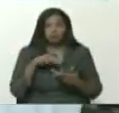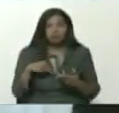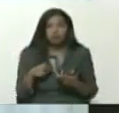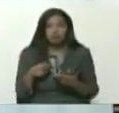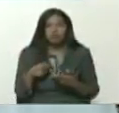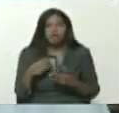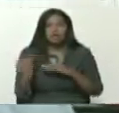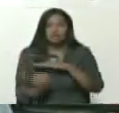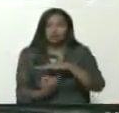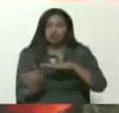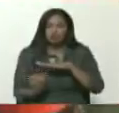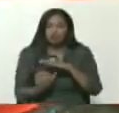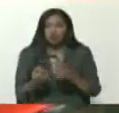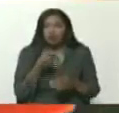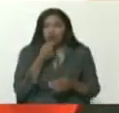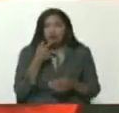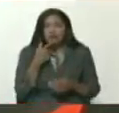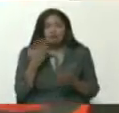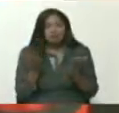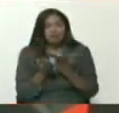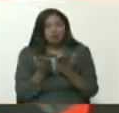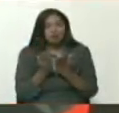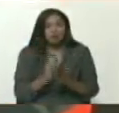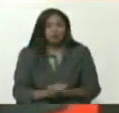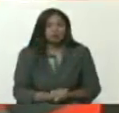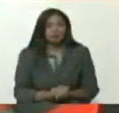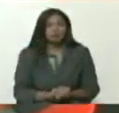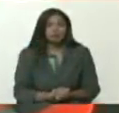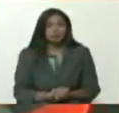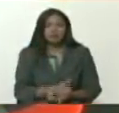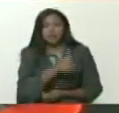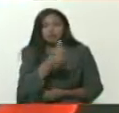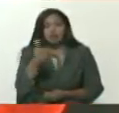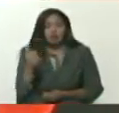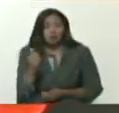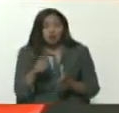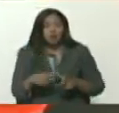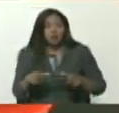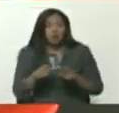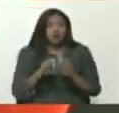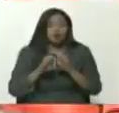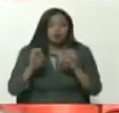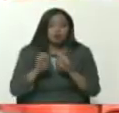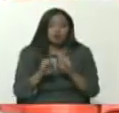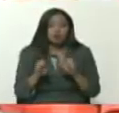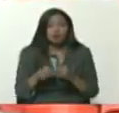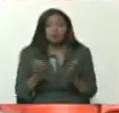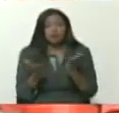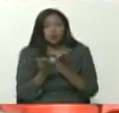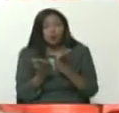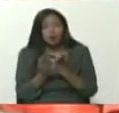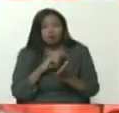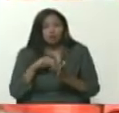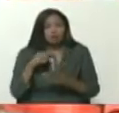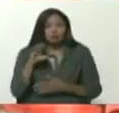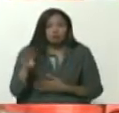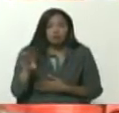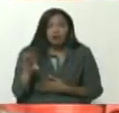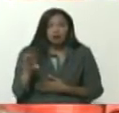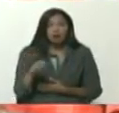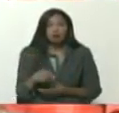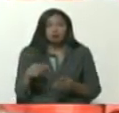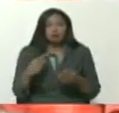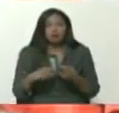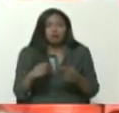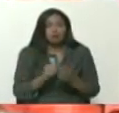nuestras instituciones escolares y por supuesto para todos y cada uno de los planteles educativos y colegios y las escuelas de nuestro estado, del estado